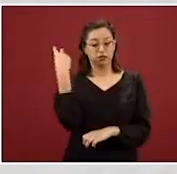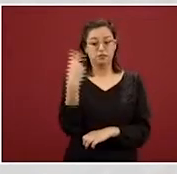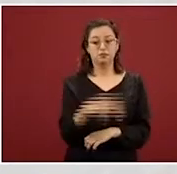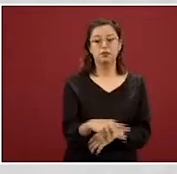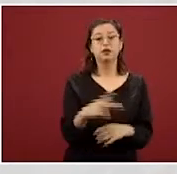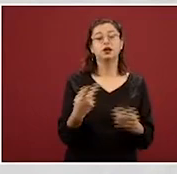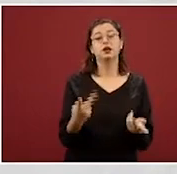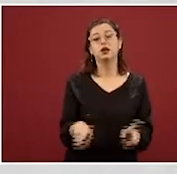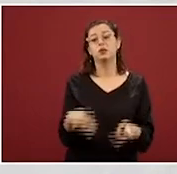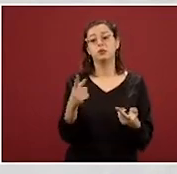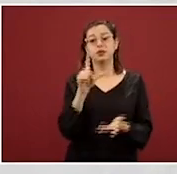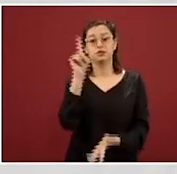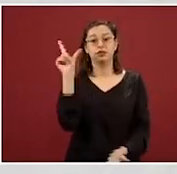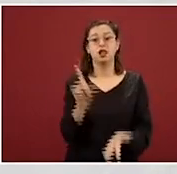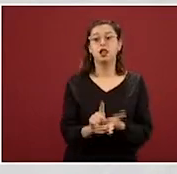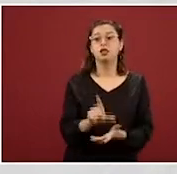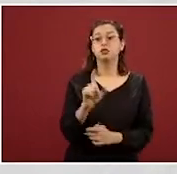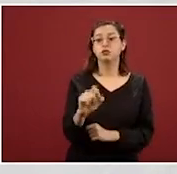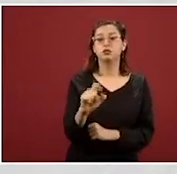precio al público de